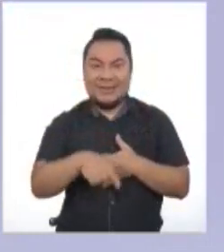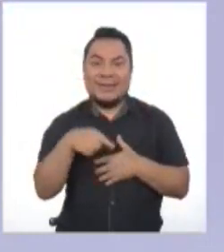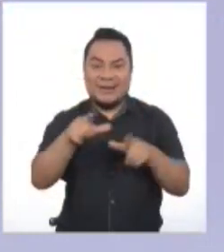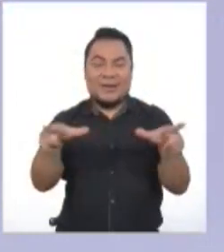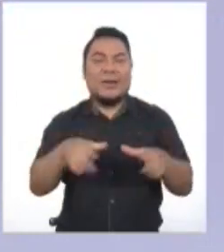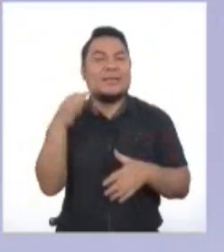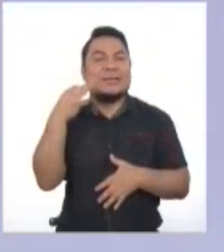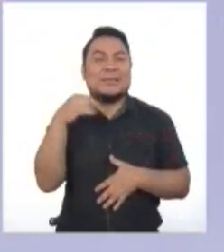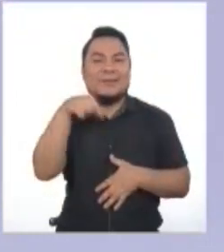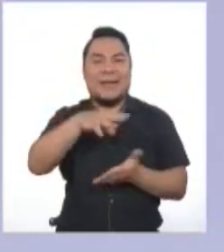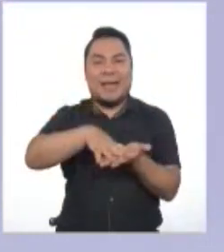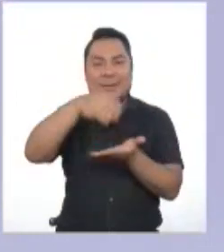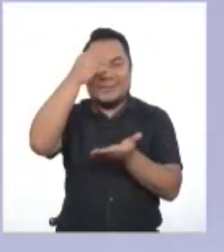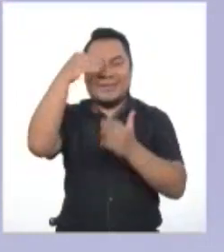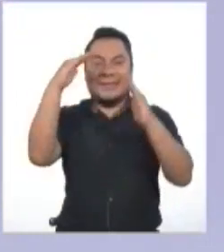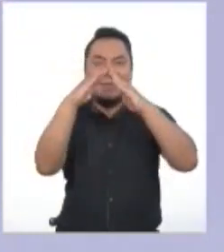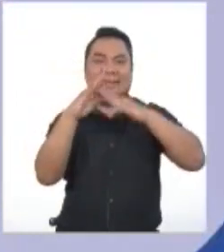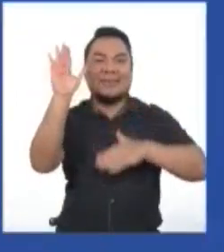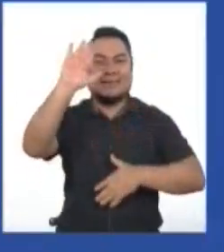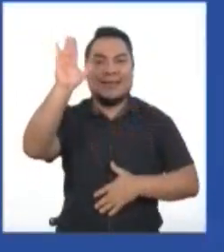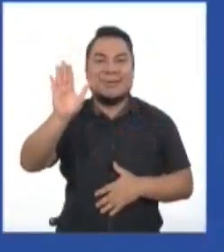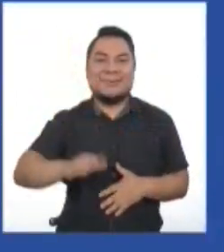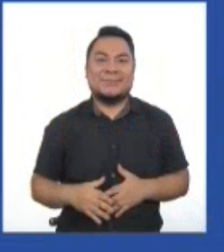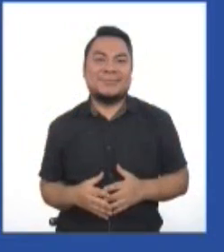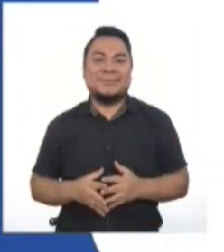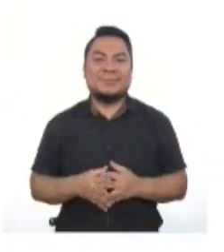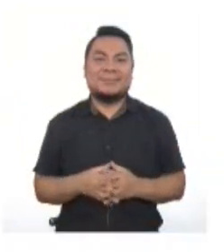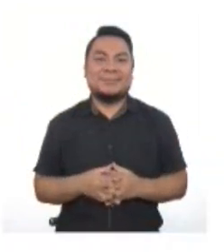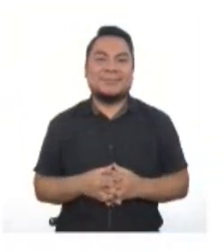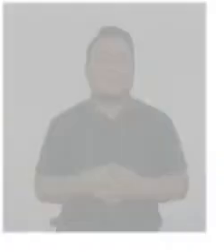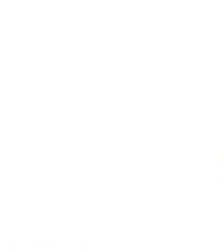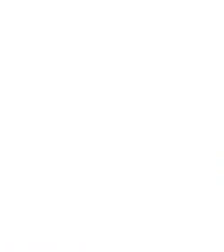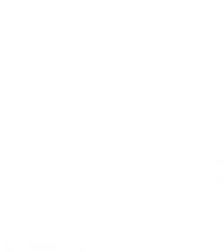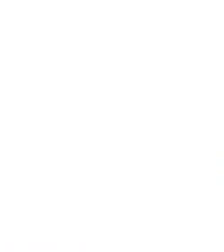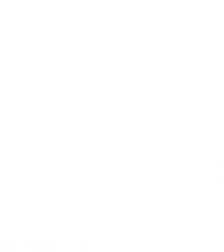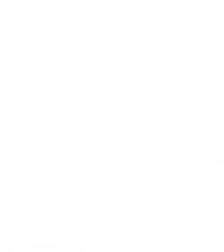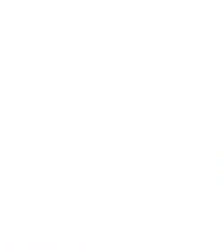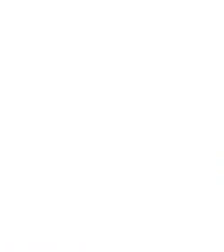espacio de siempre, Aprendo en Casa. ¡Chao, chao!